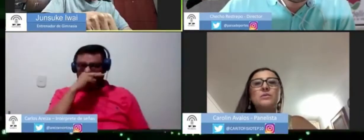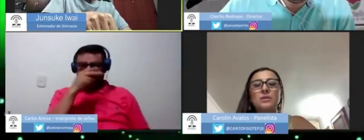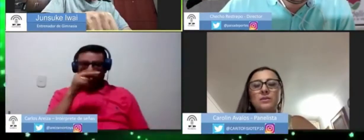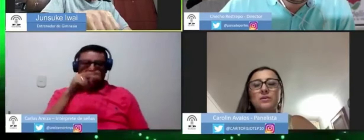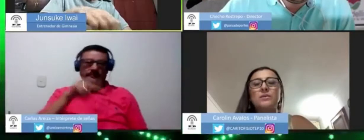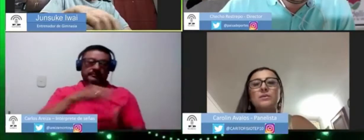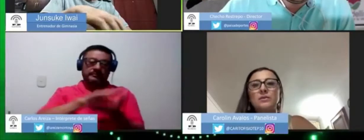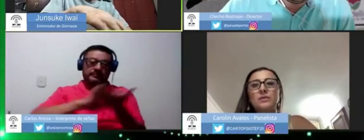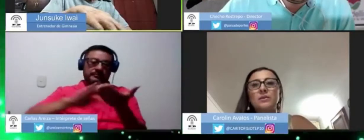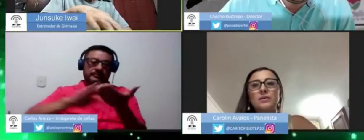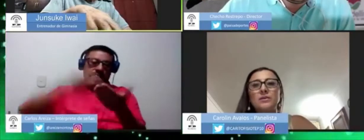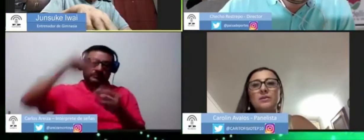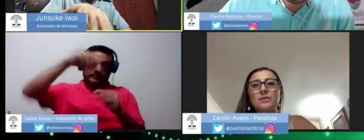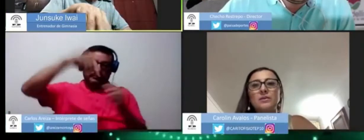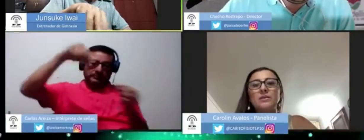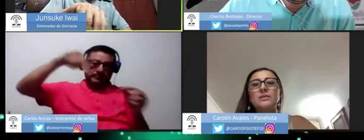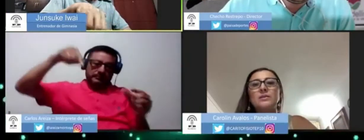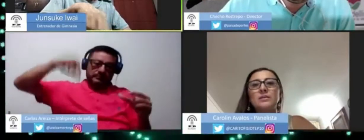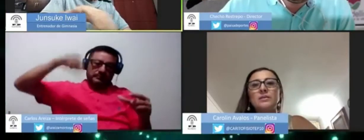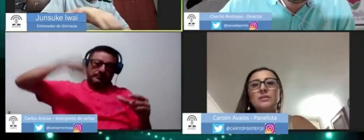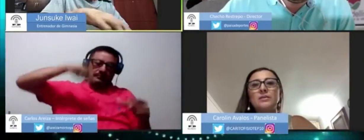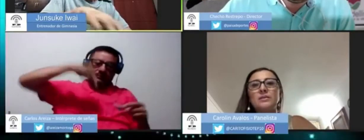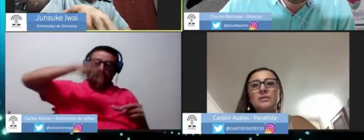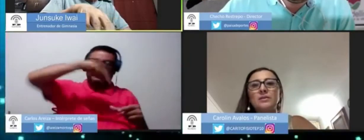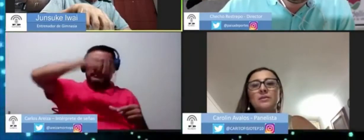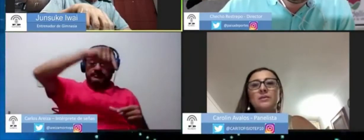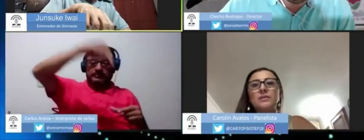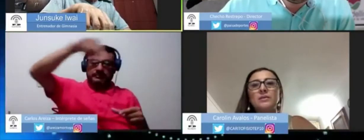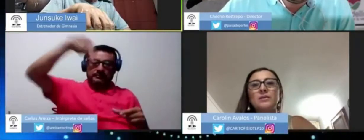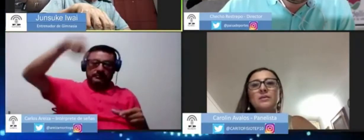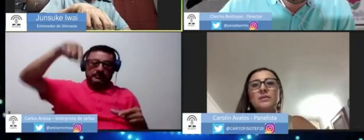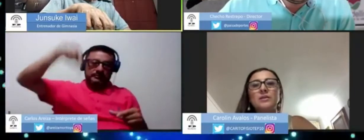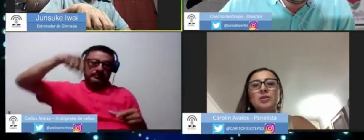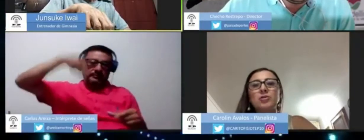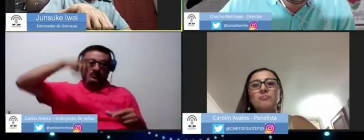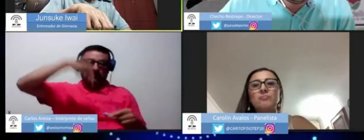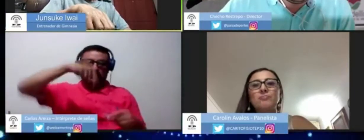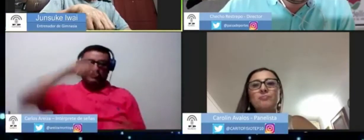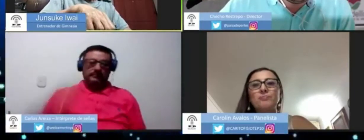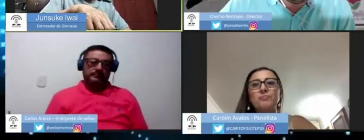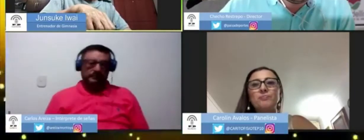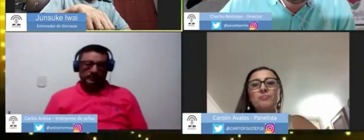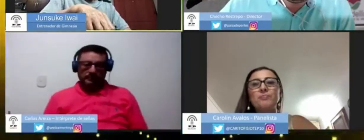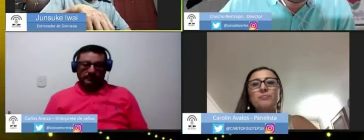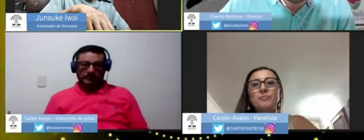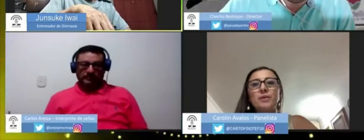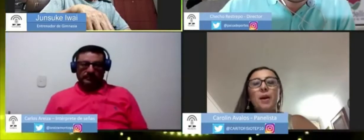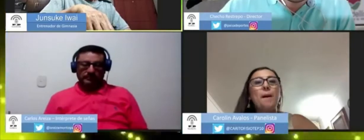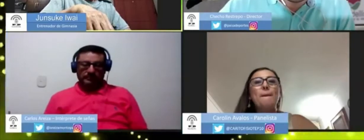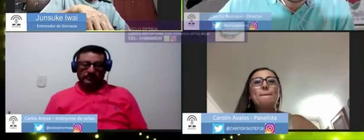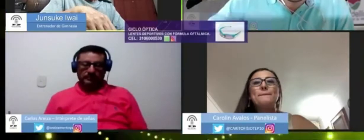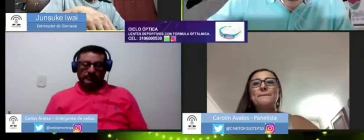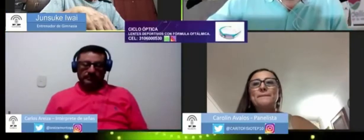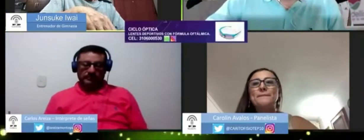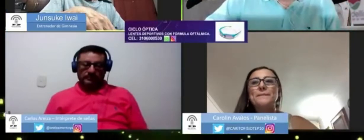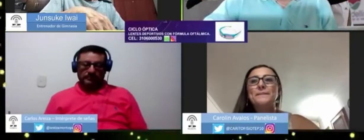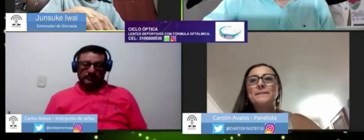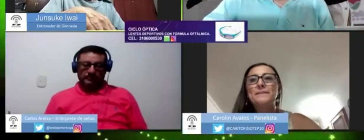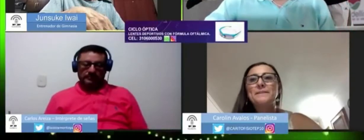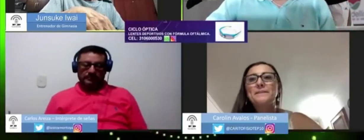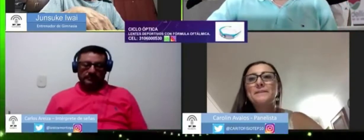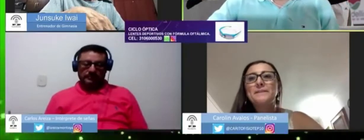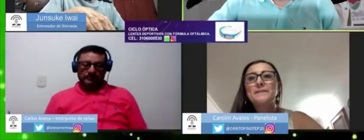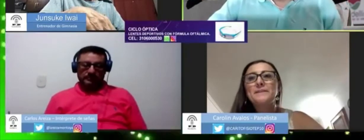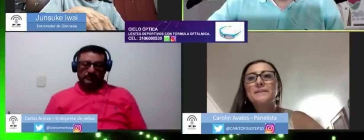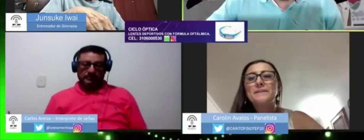así sucesivamente hace rotación para que no choque ninguno.